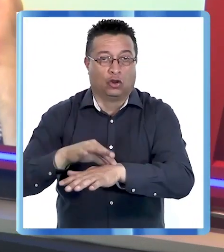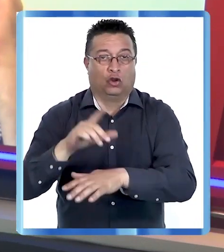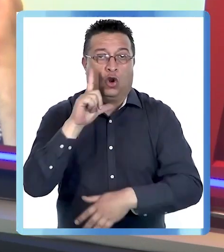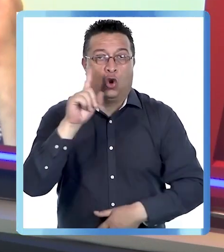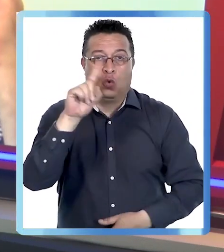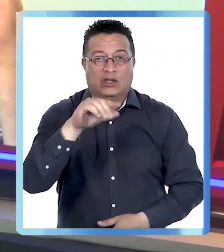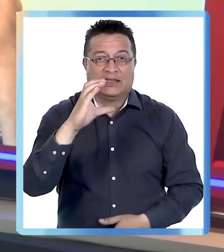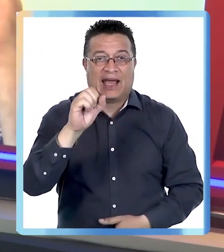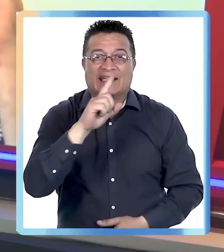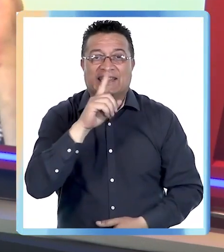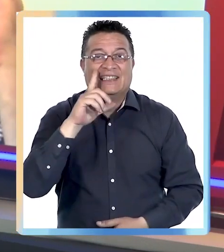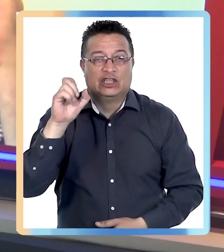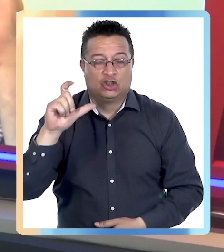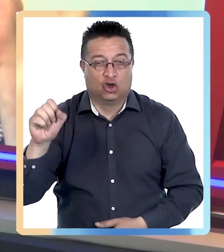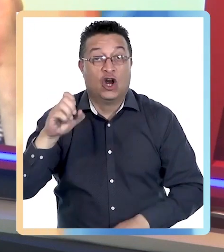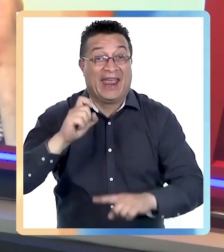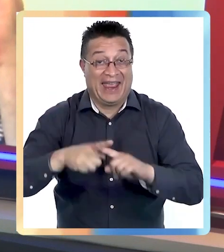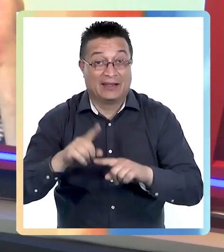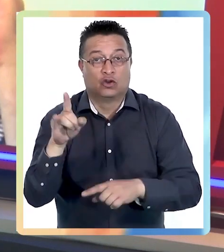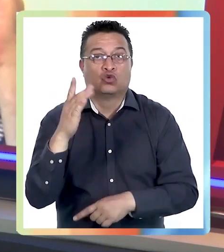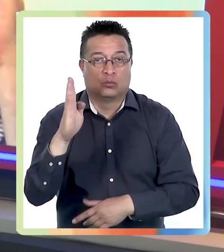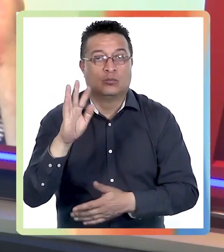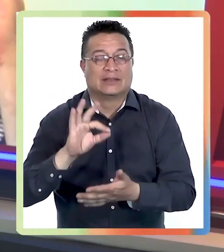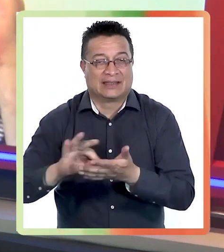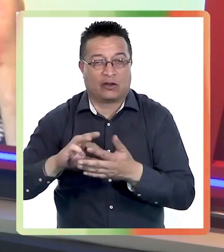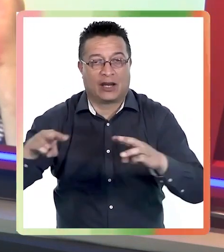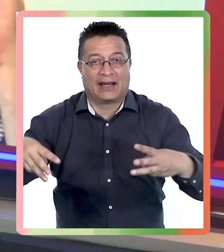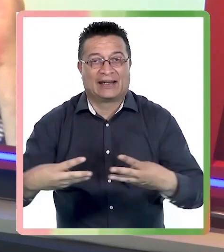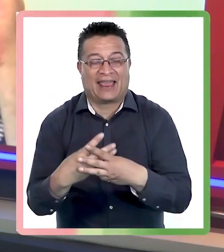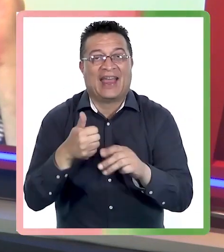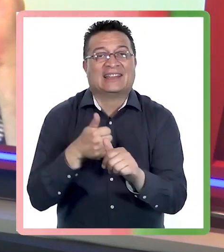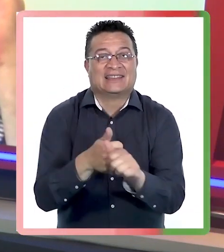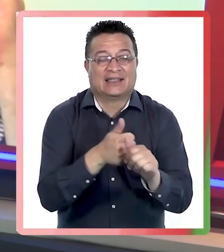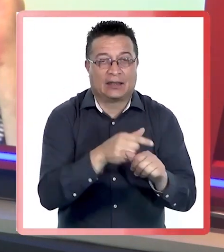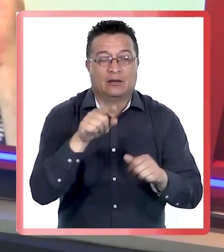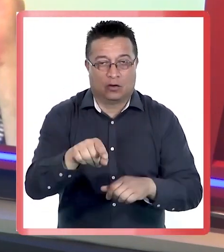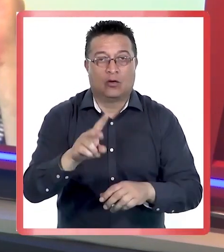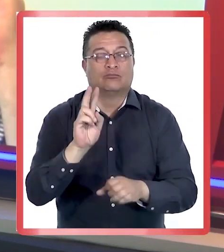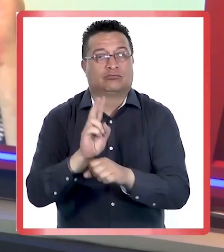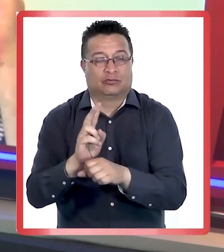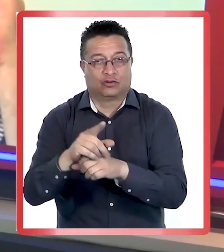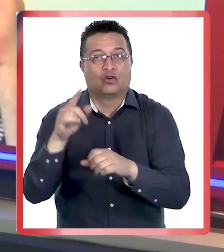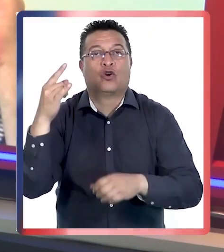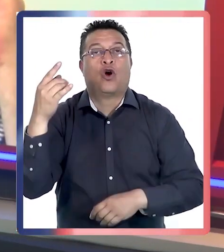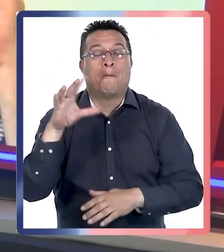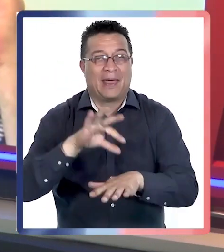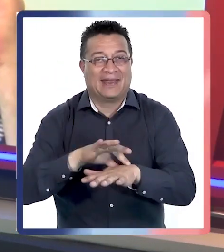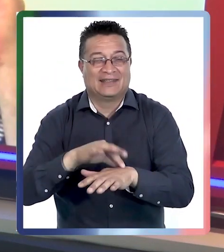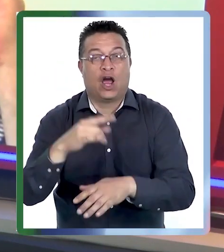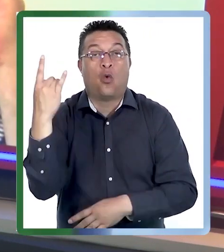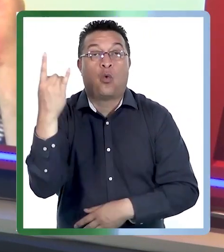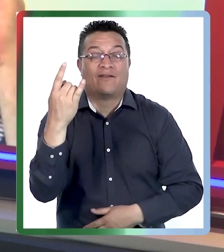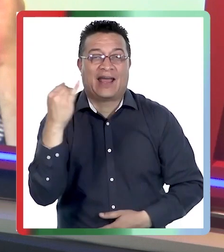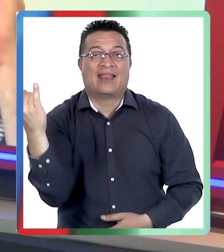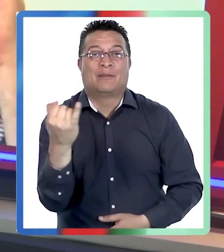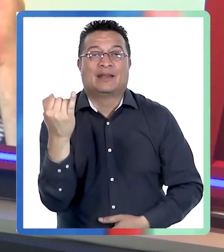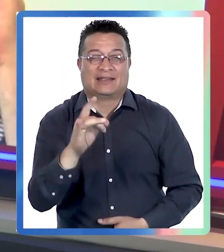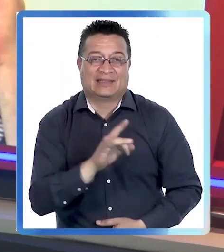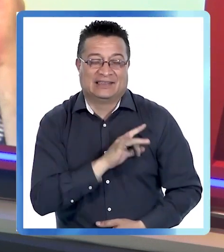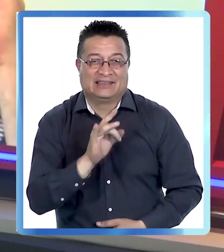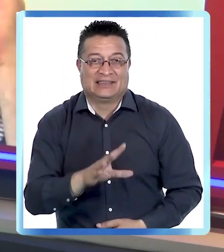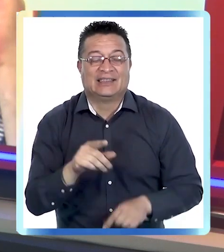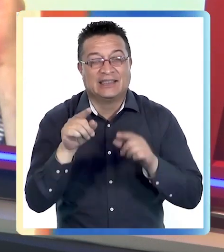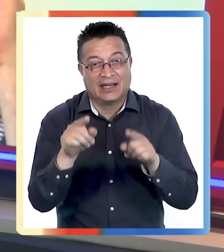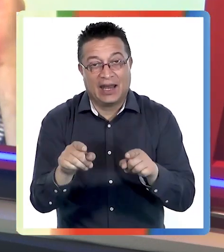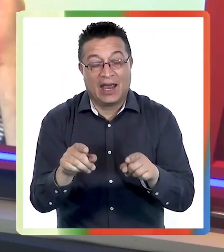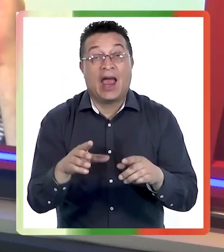doctor Luis Castillo, ex subsecretario de Redes Asistenciales y actual decano de la Facultad de Medicina de la Universidad Autónoma de Chile.